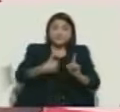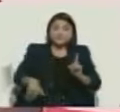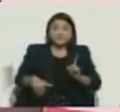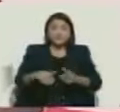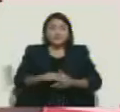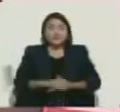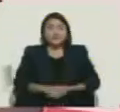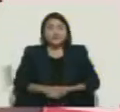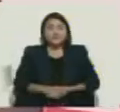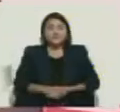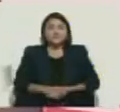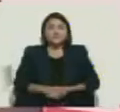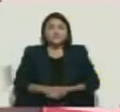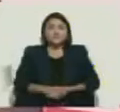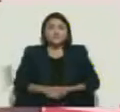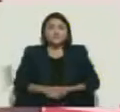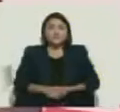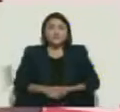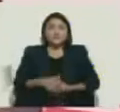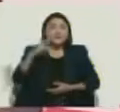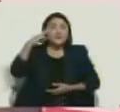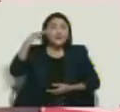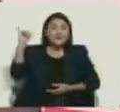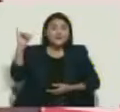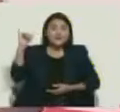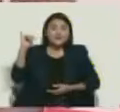ejercicio, presidente de Haití.